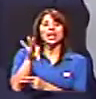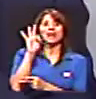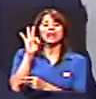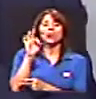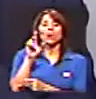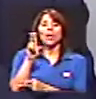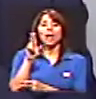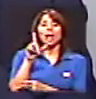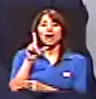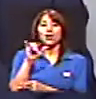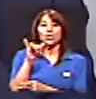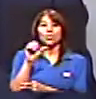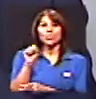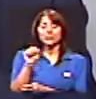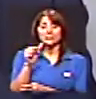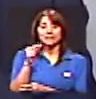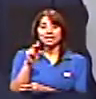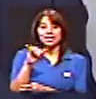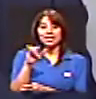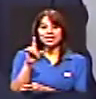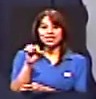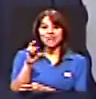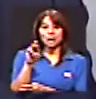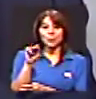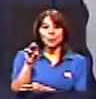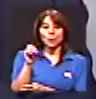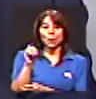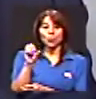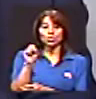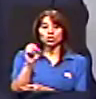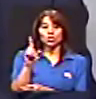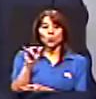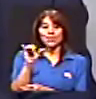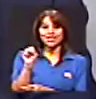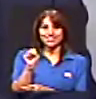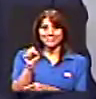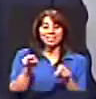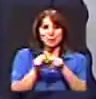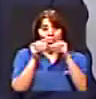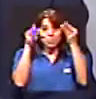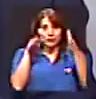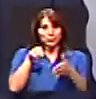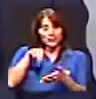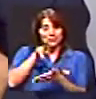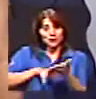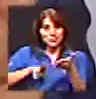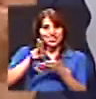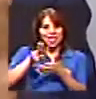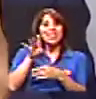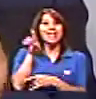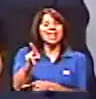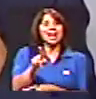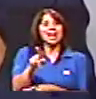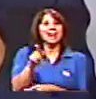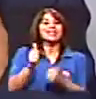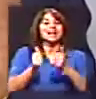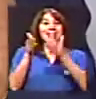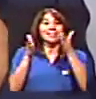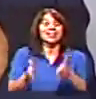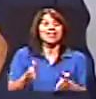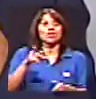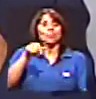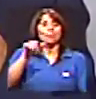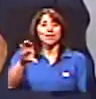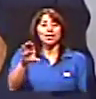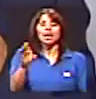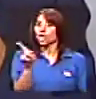universitario de esta casa de estudios, como candidato presidencial por el Partido Acción Ciudadana. No es una pugna, es un cambio generacional